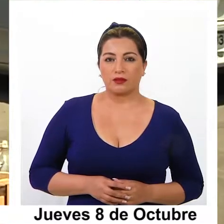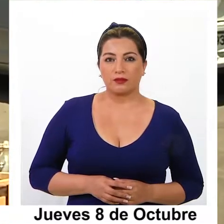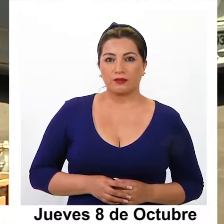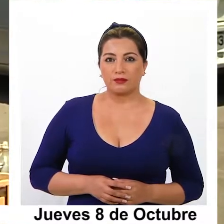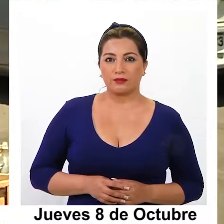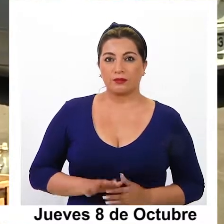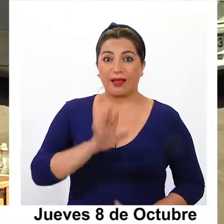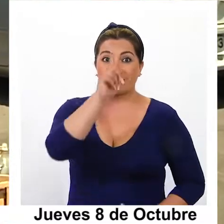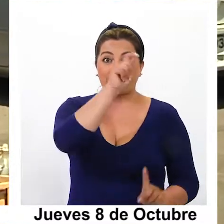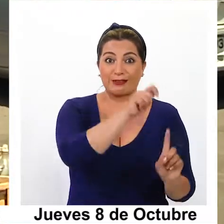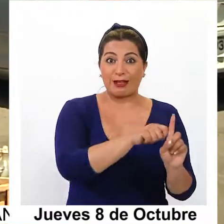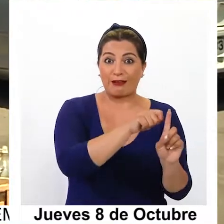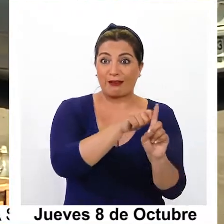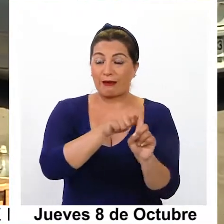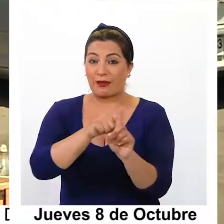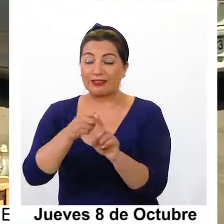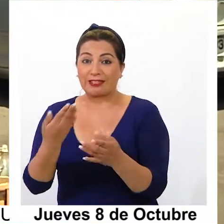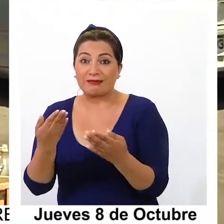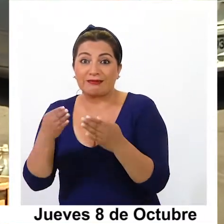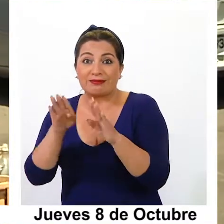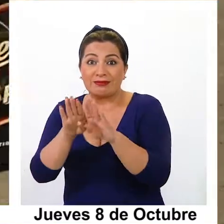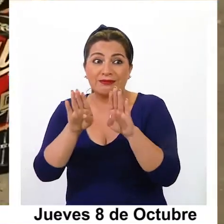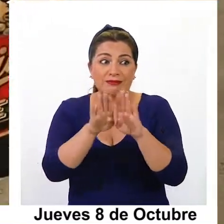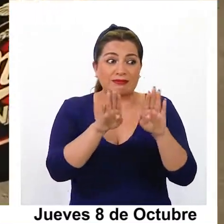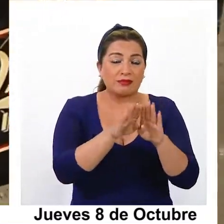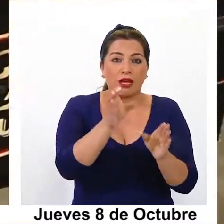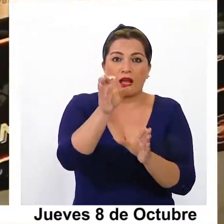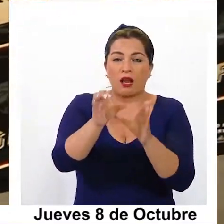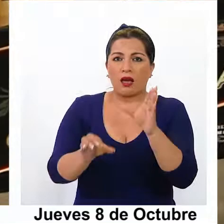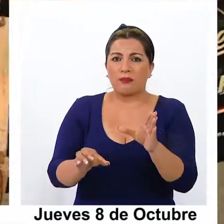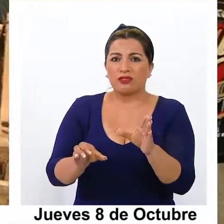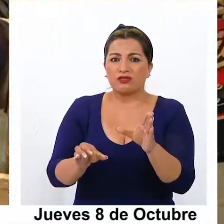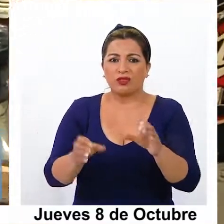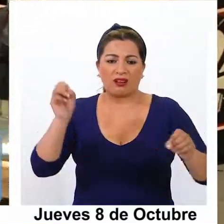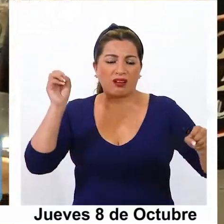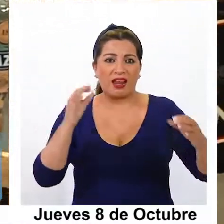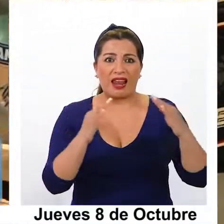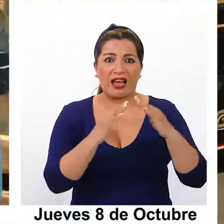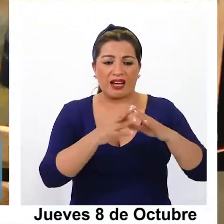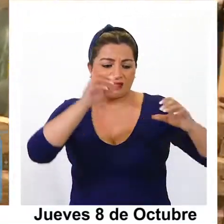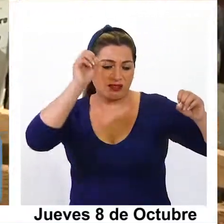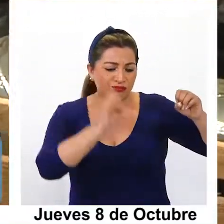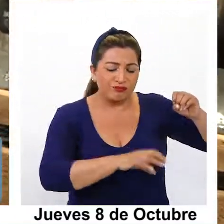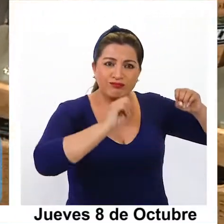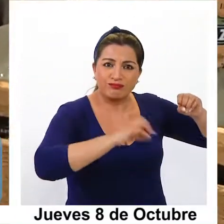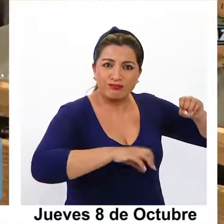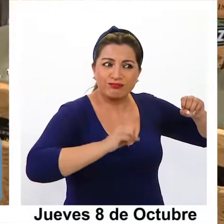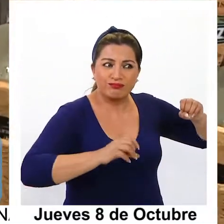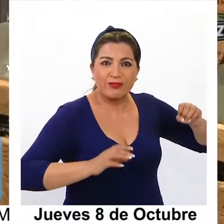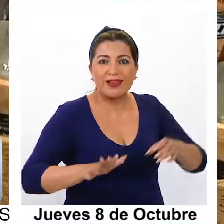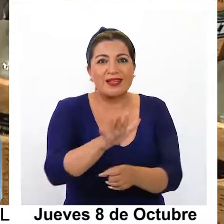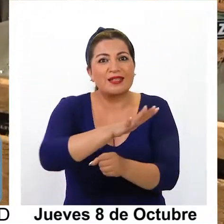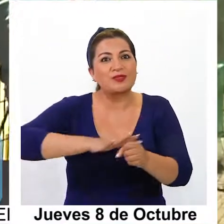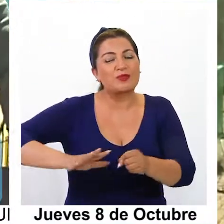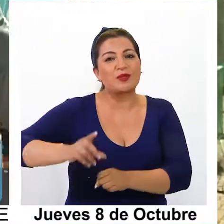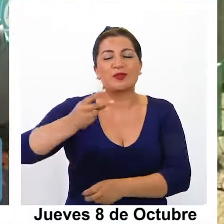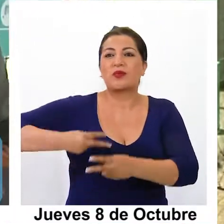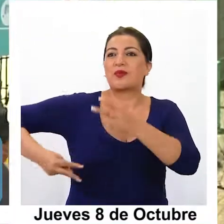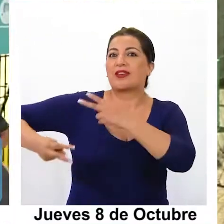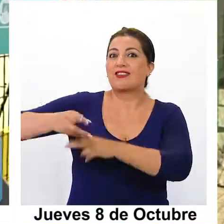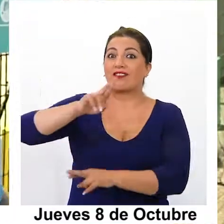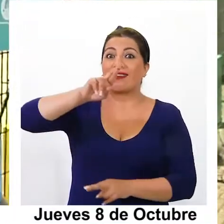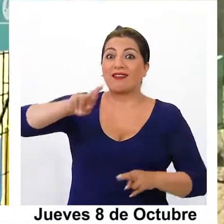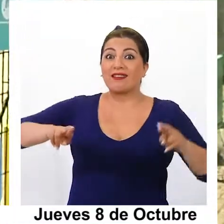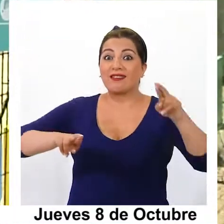Tras cinco meses cerrados y con la gente acumulando residuos en sus hogares, en un hecho inédito en la historia del